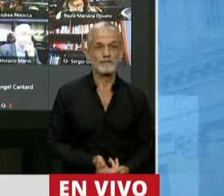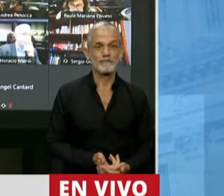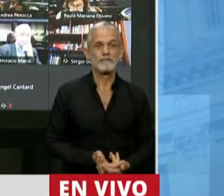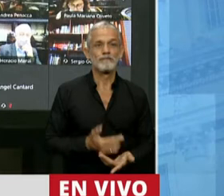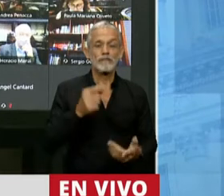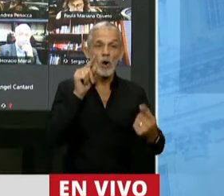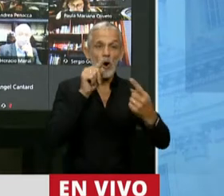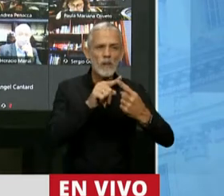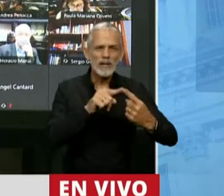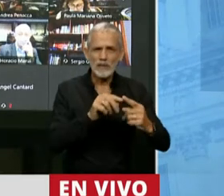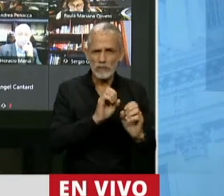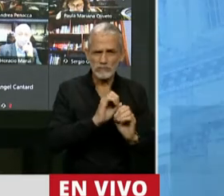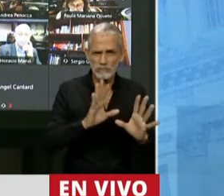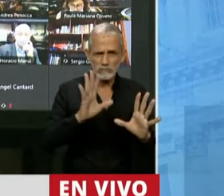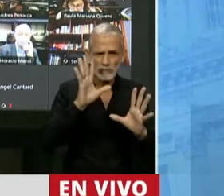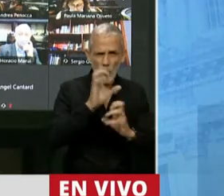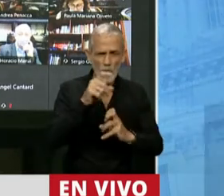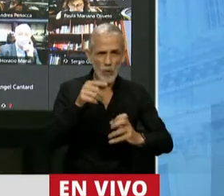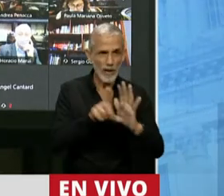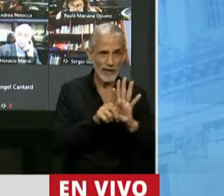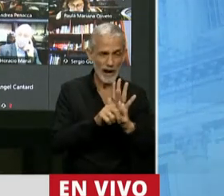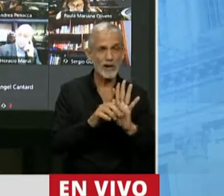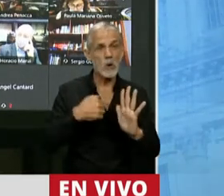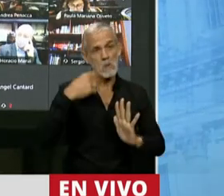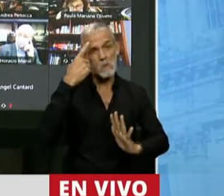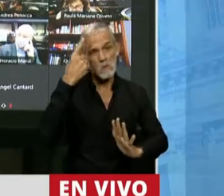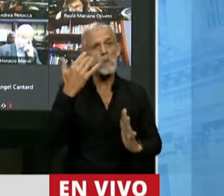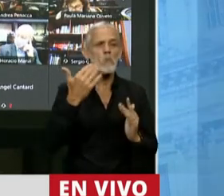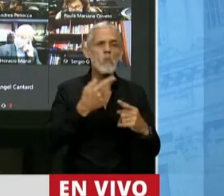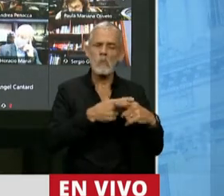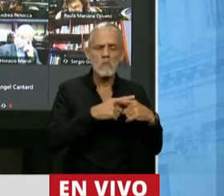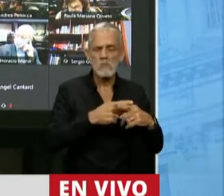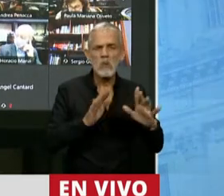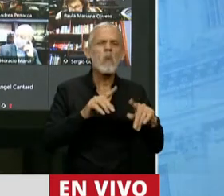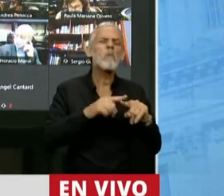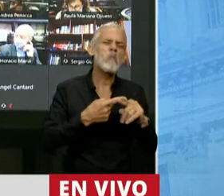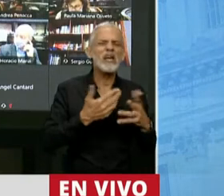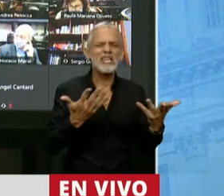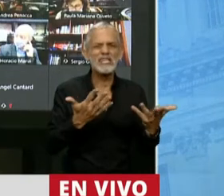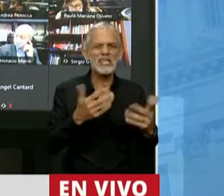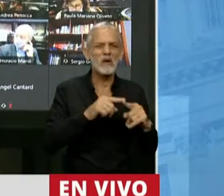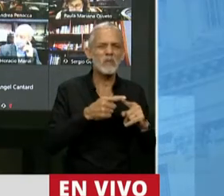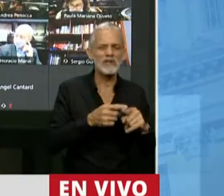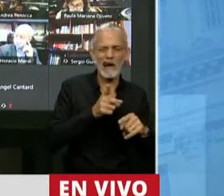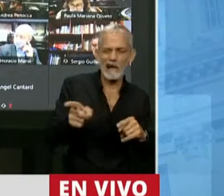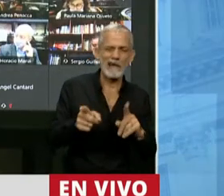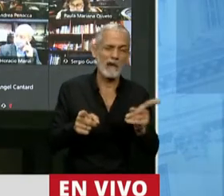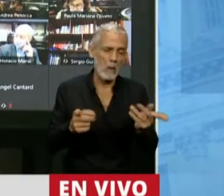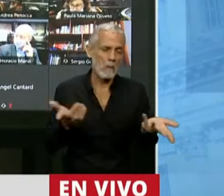Este objetivo perverso de la ley, yo entiendo que puede ser discutido, porque es una cuestión política, es un argumento